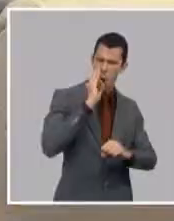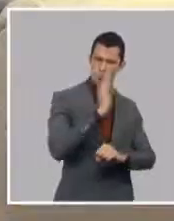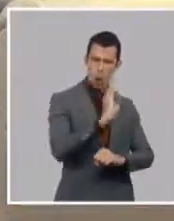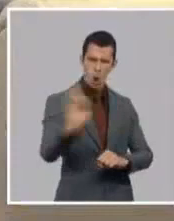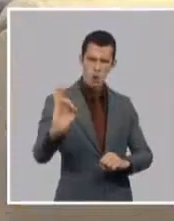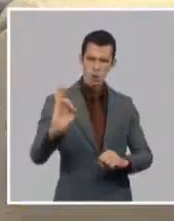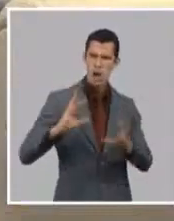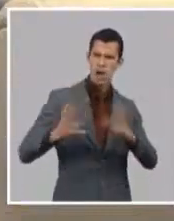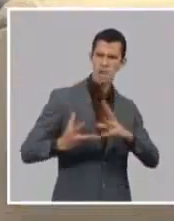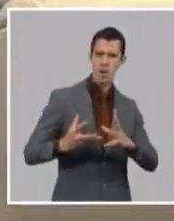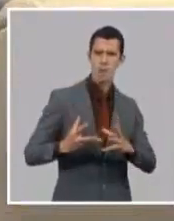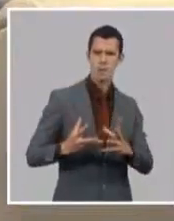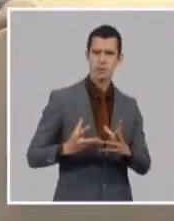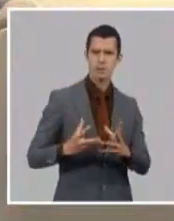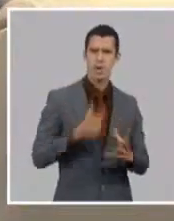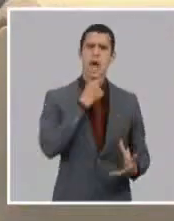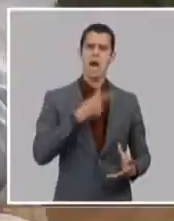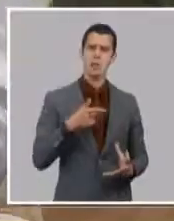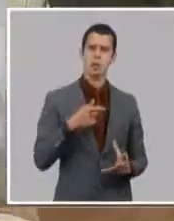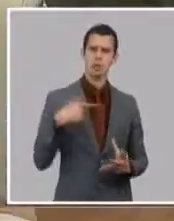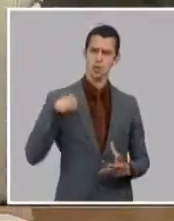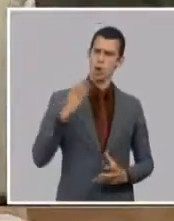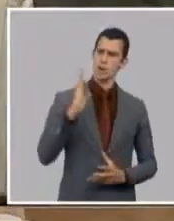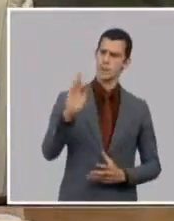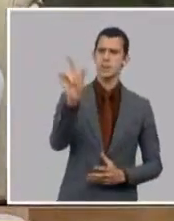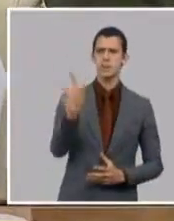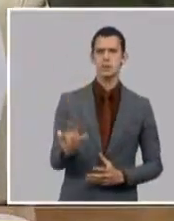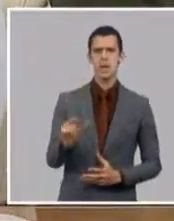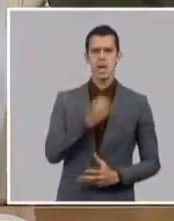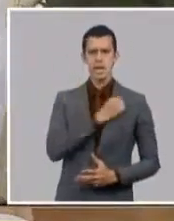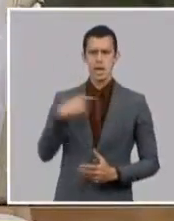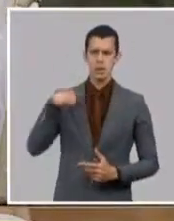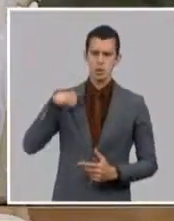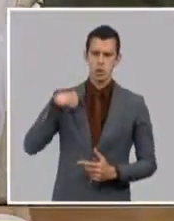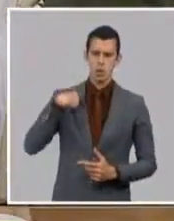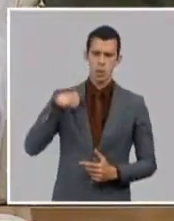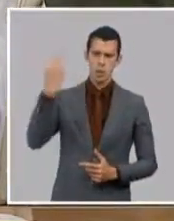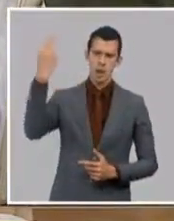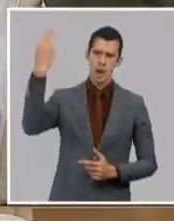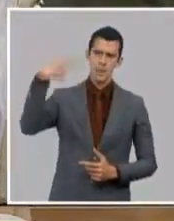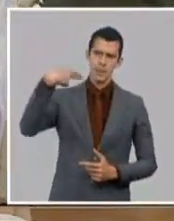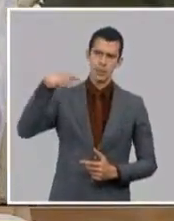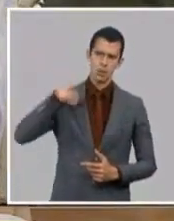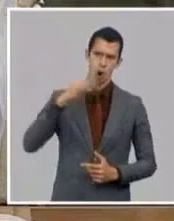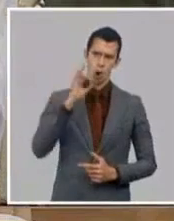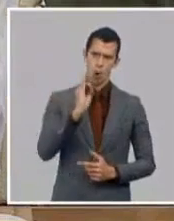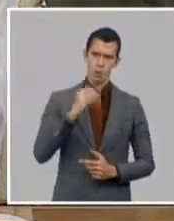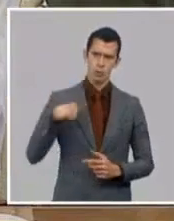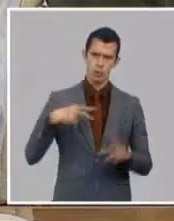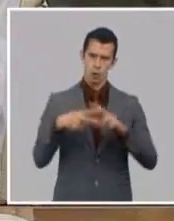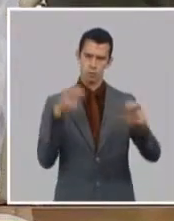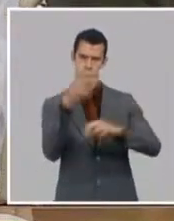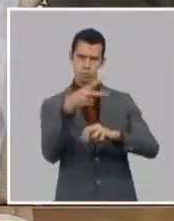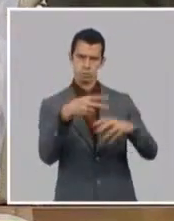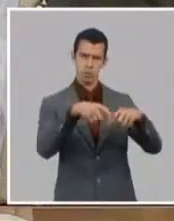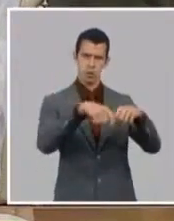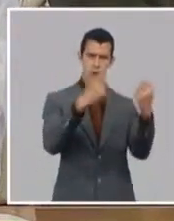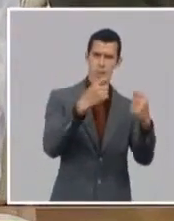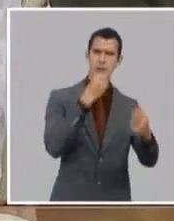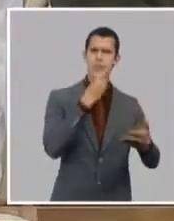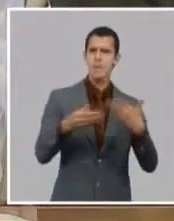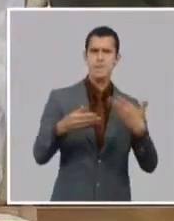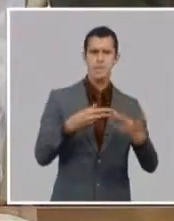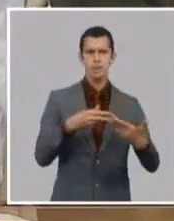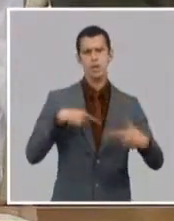linchar, pero además matar. como han movido los sentimientos familiares. Hay amigos